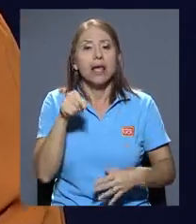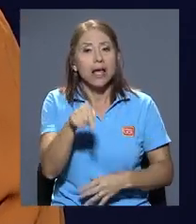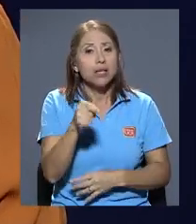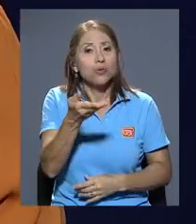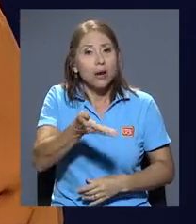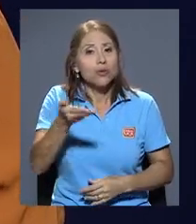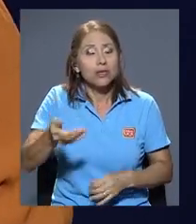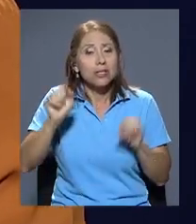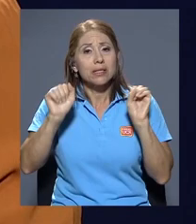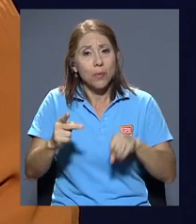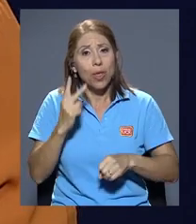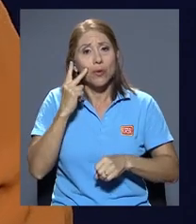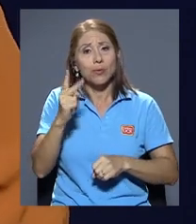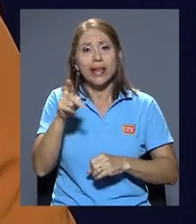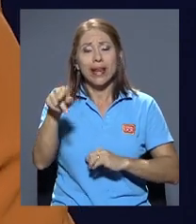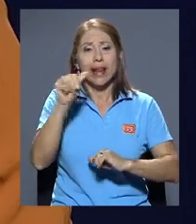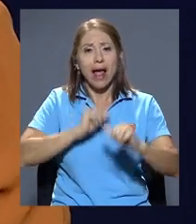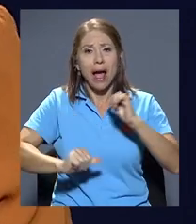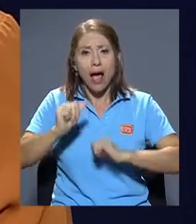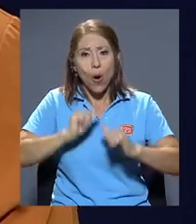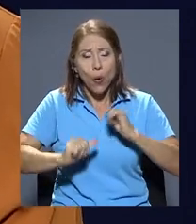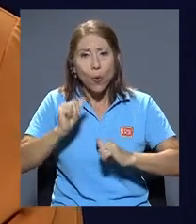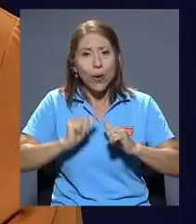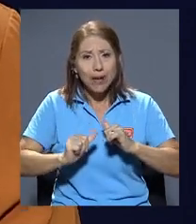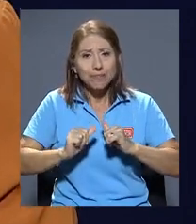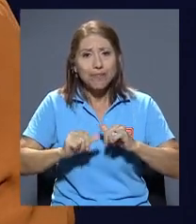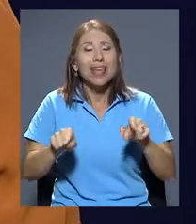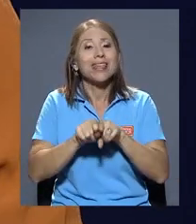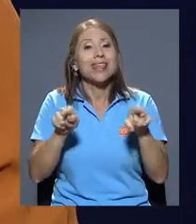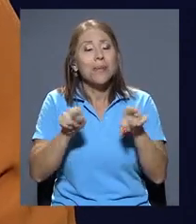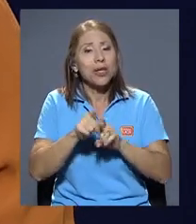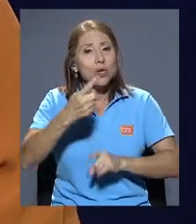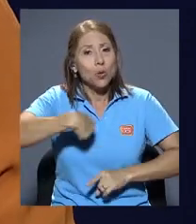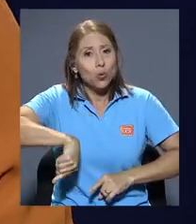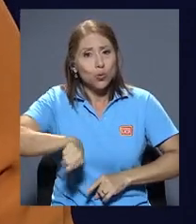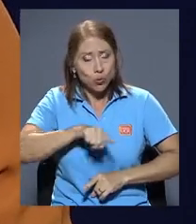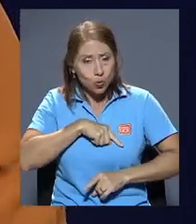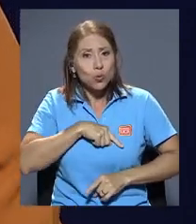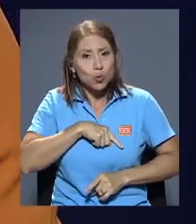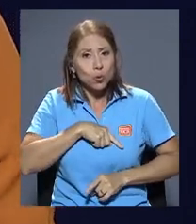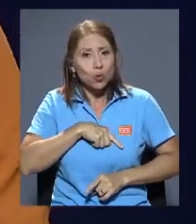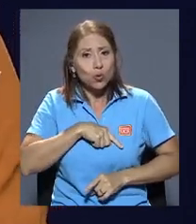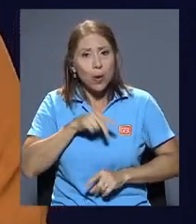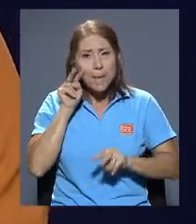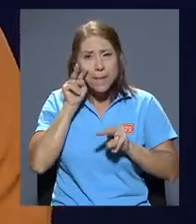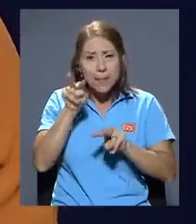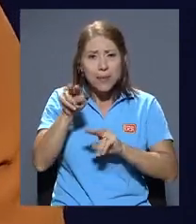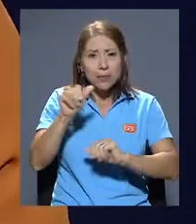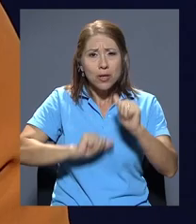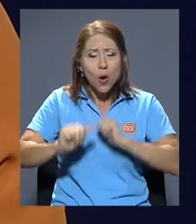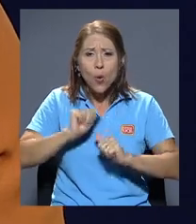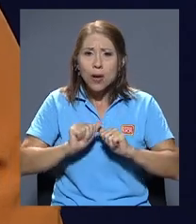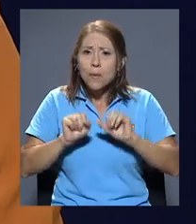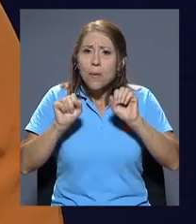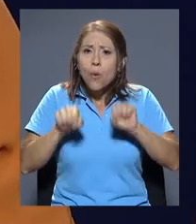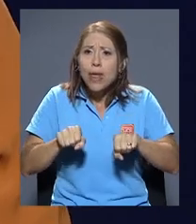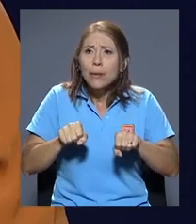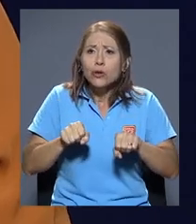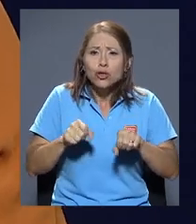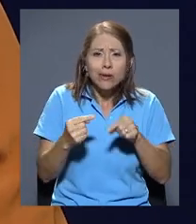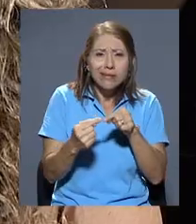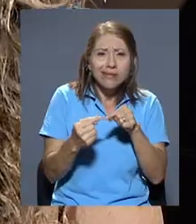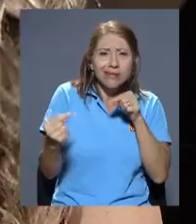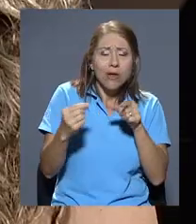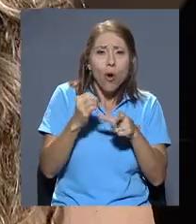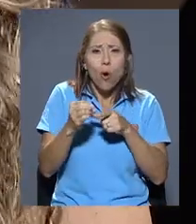de la obra, y creo que nos hacen inclusive como espectadores discrepar o justificar y